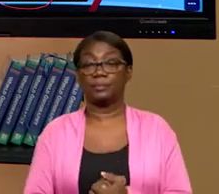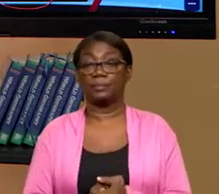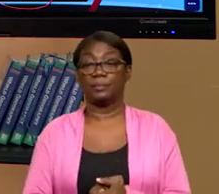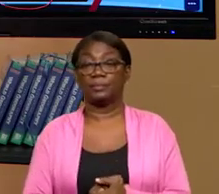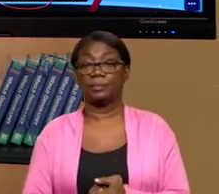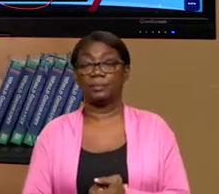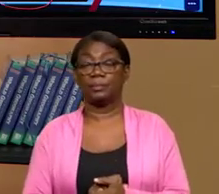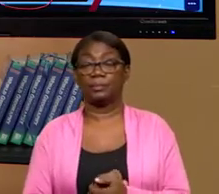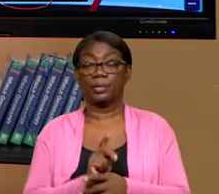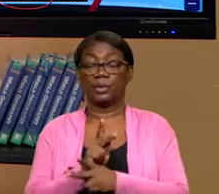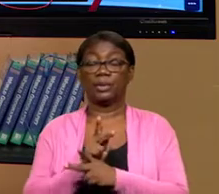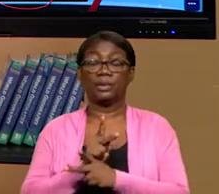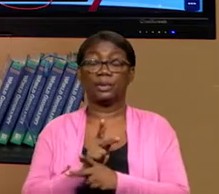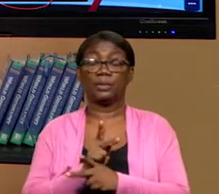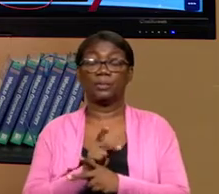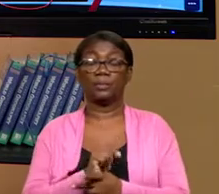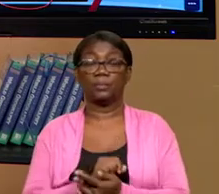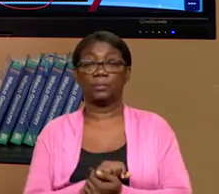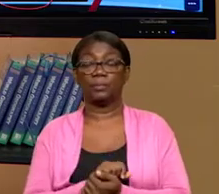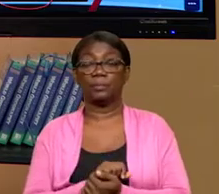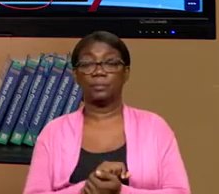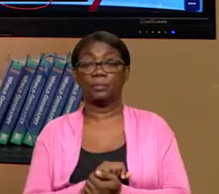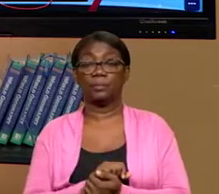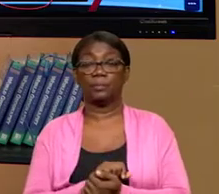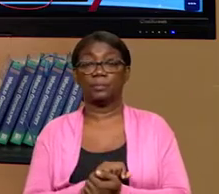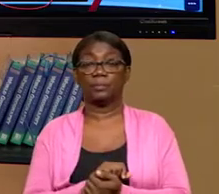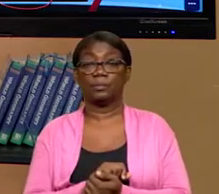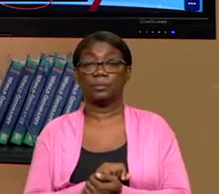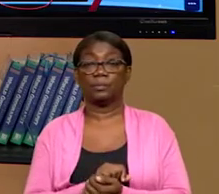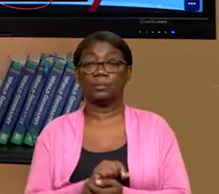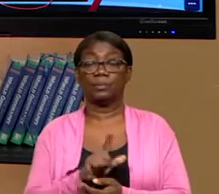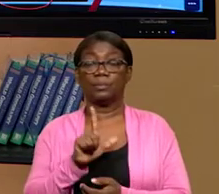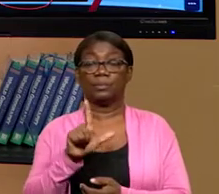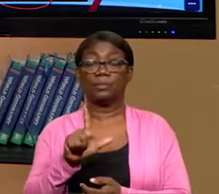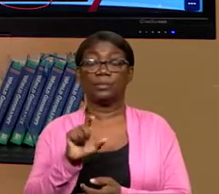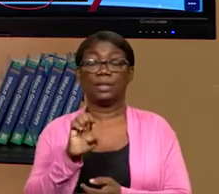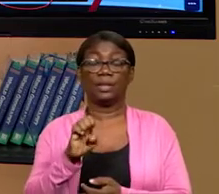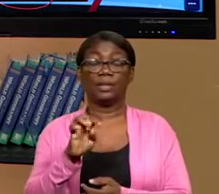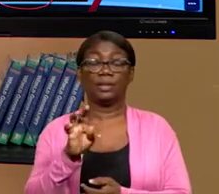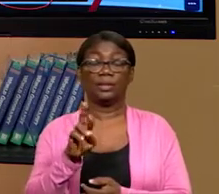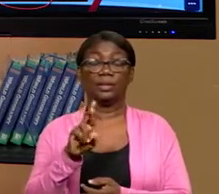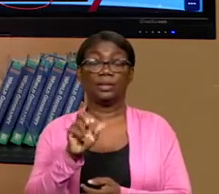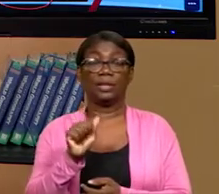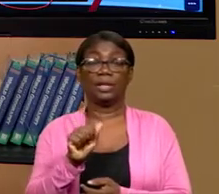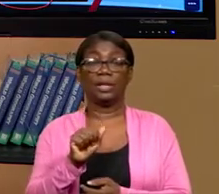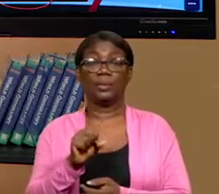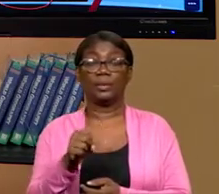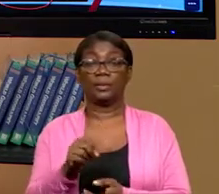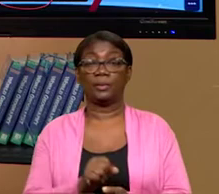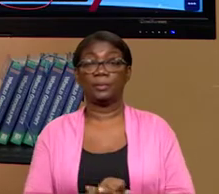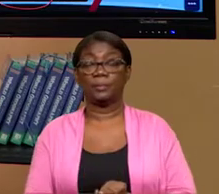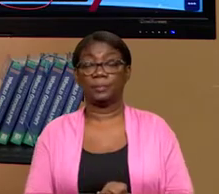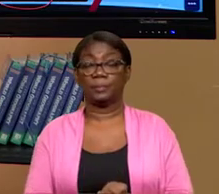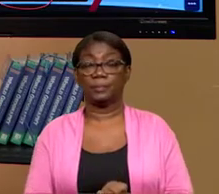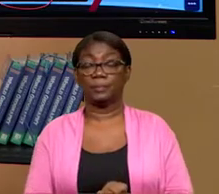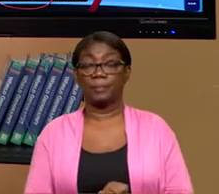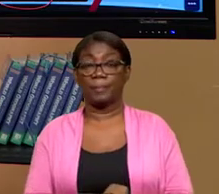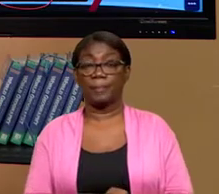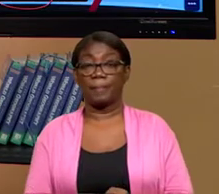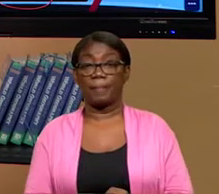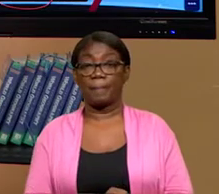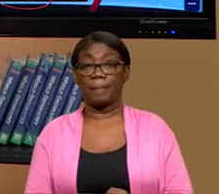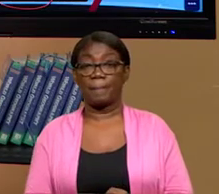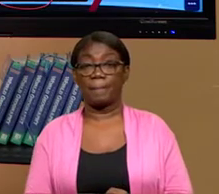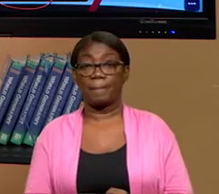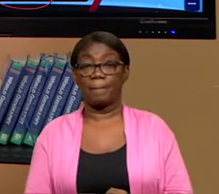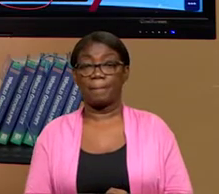Para la protección de la sección de retroalimentación, aquí como ustedes lo ven. ¿Ok? Bien,